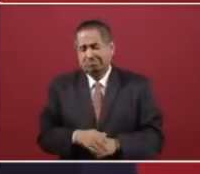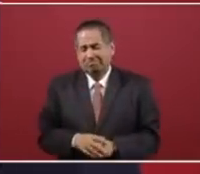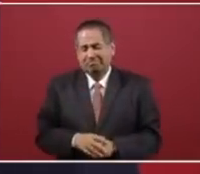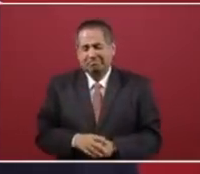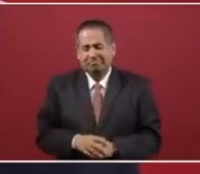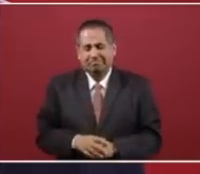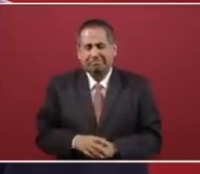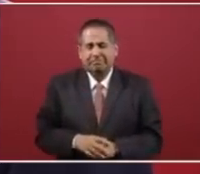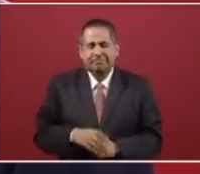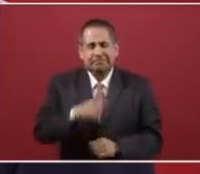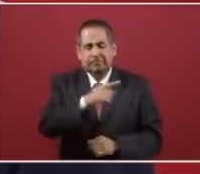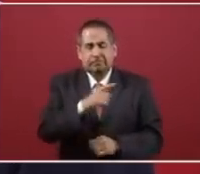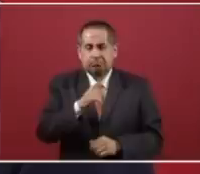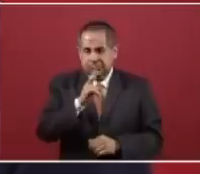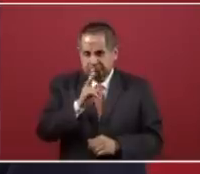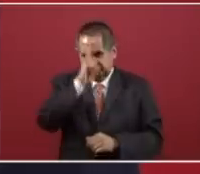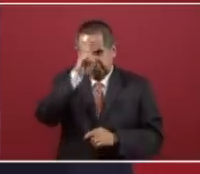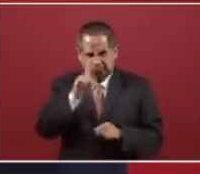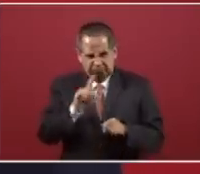no es venganza